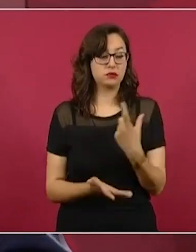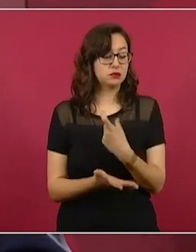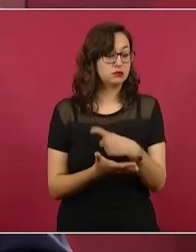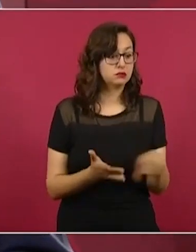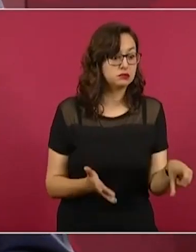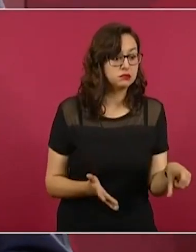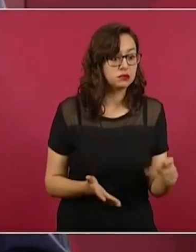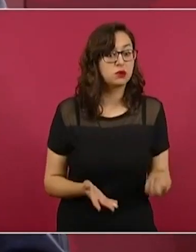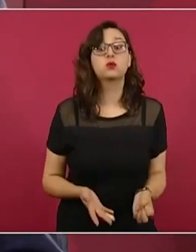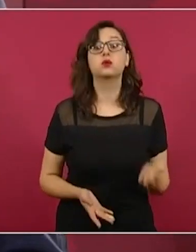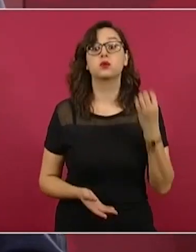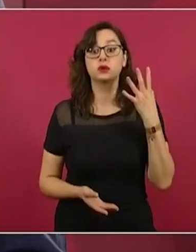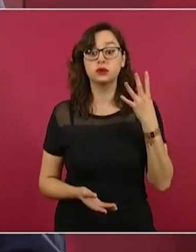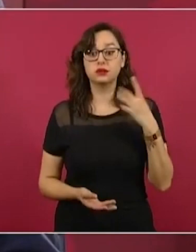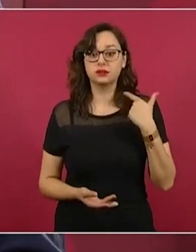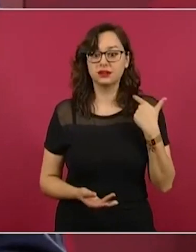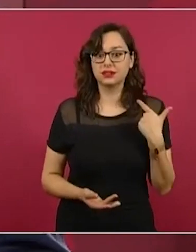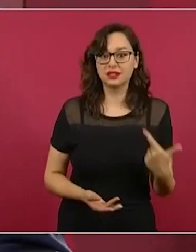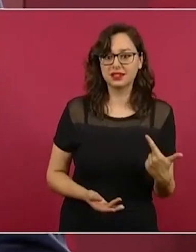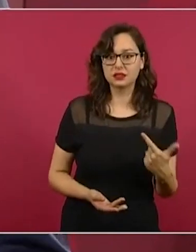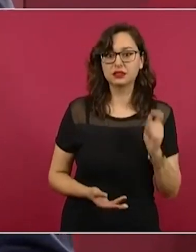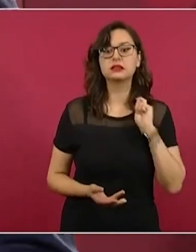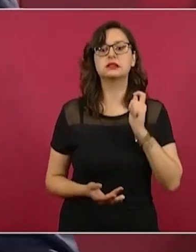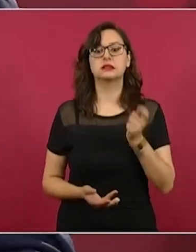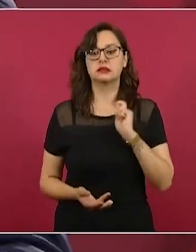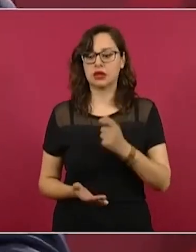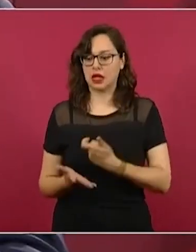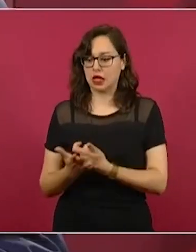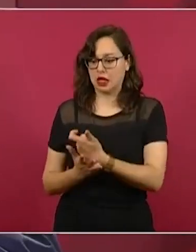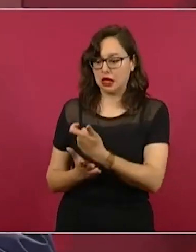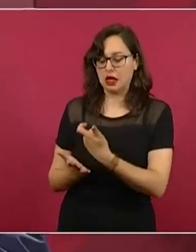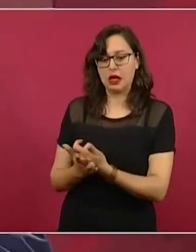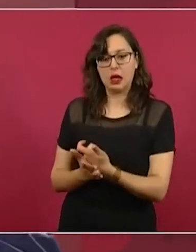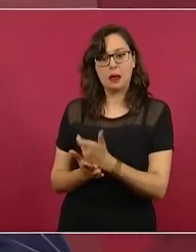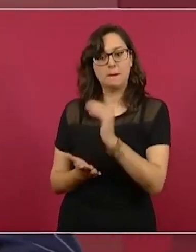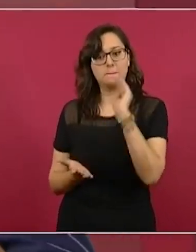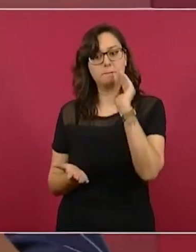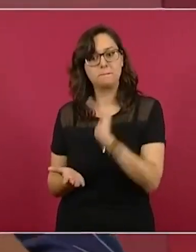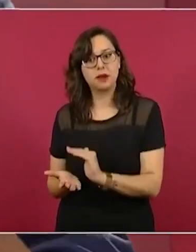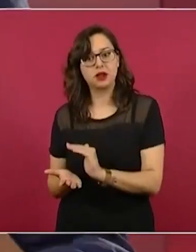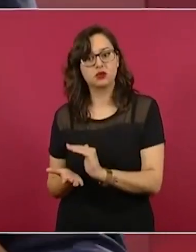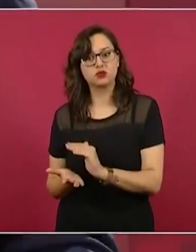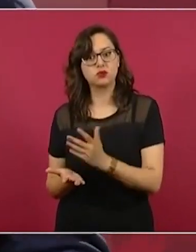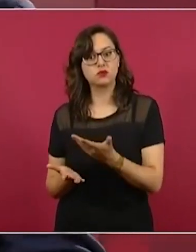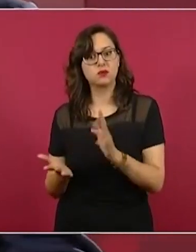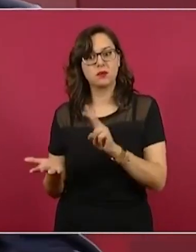Entonces, si producimos más,